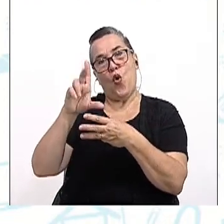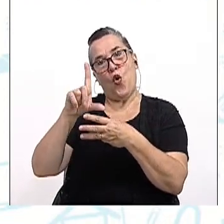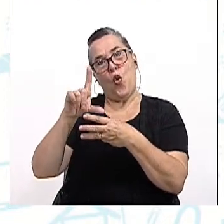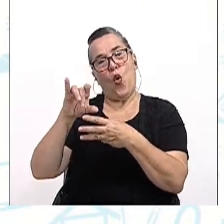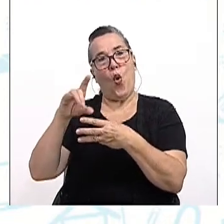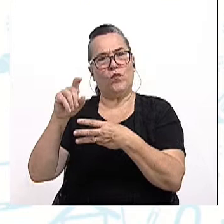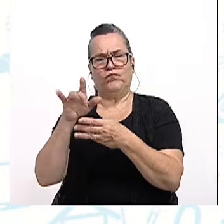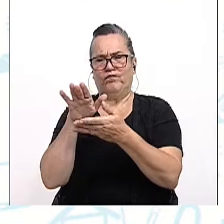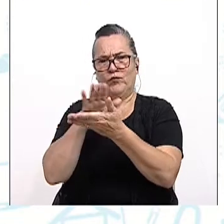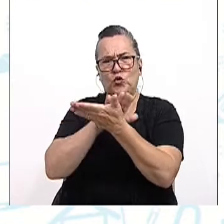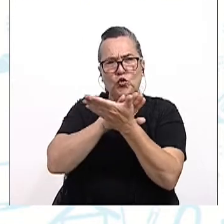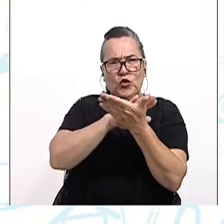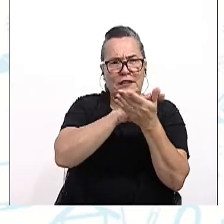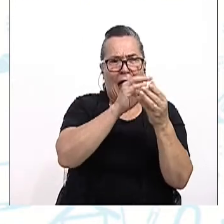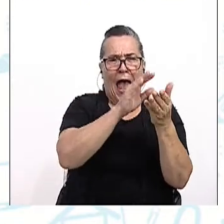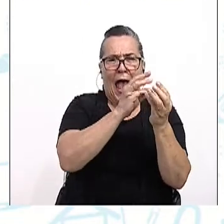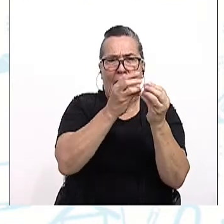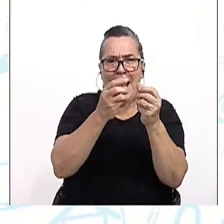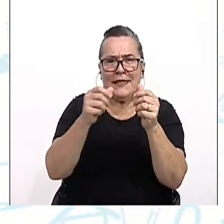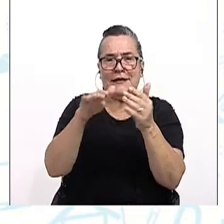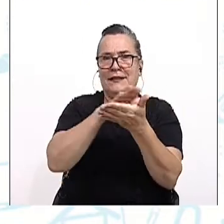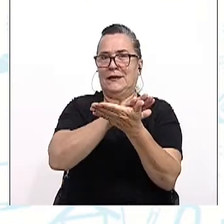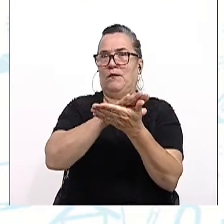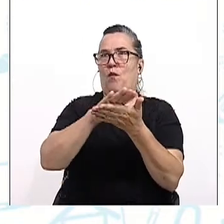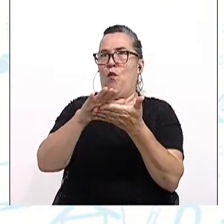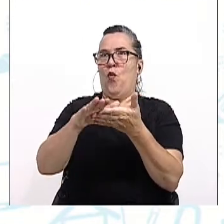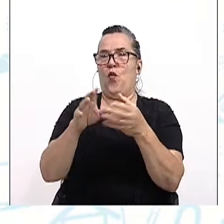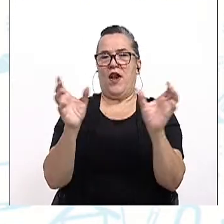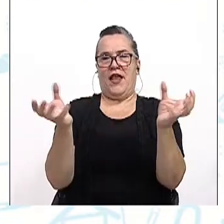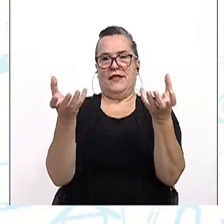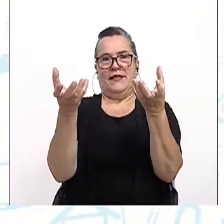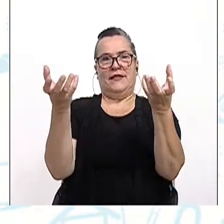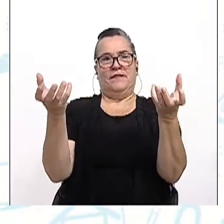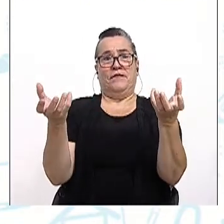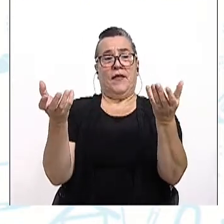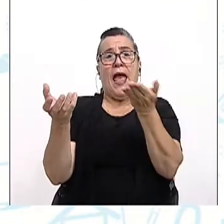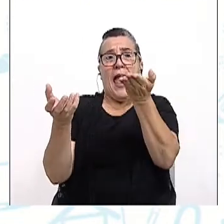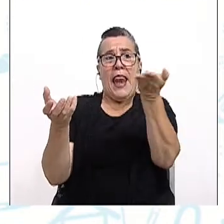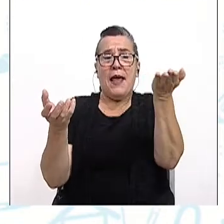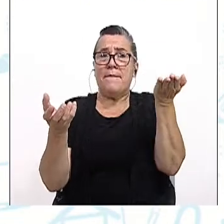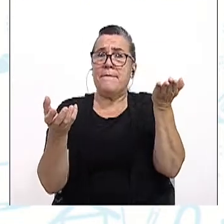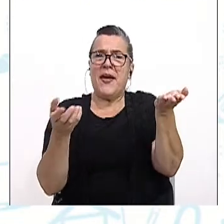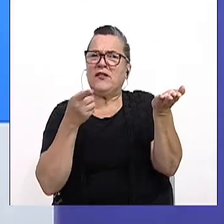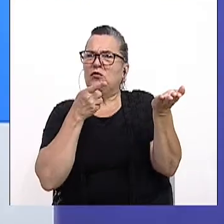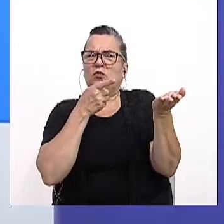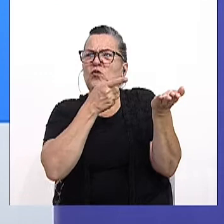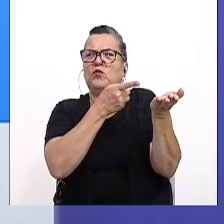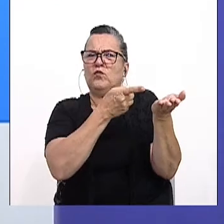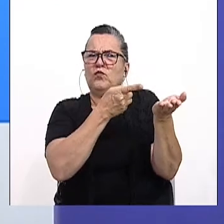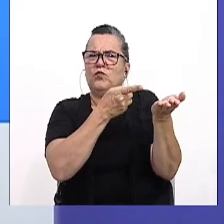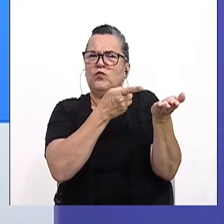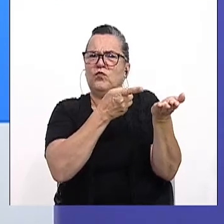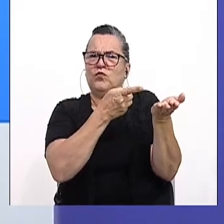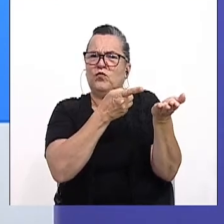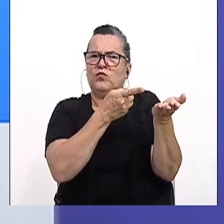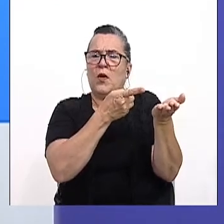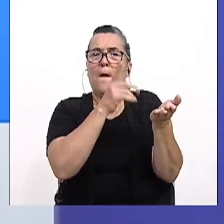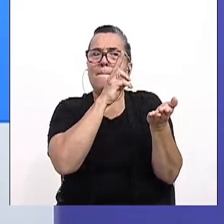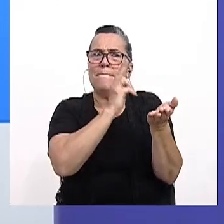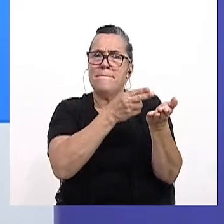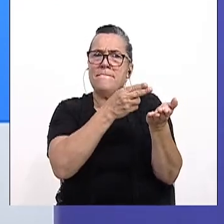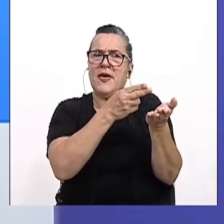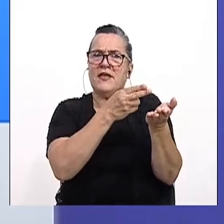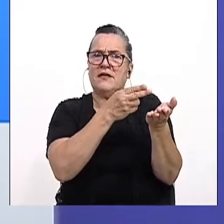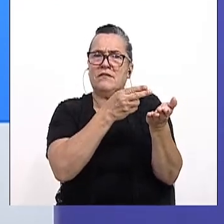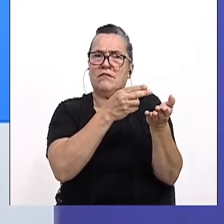sustancias puras, vemos una situación. Los elementos están formados por una misma cantidad